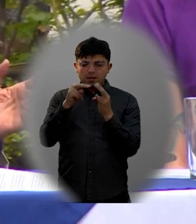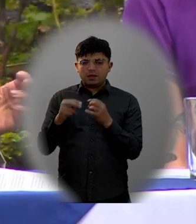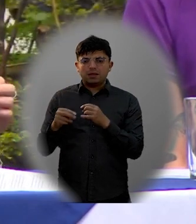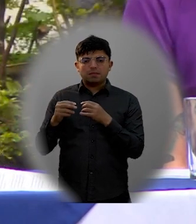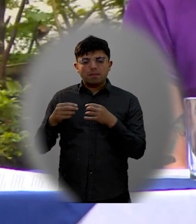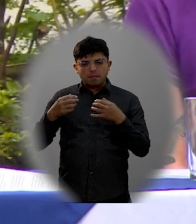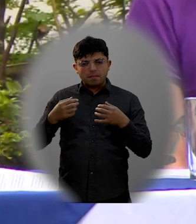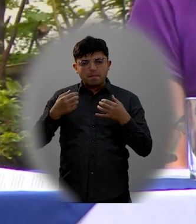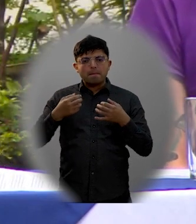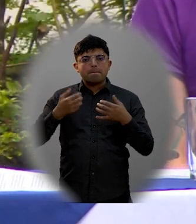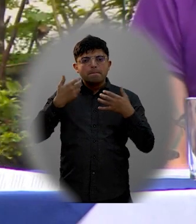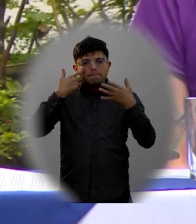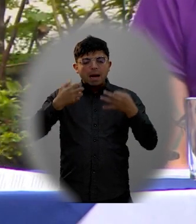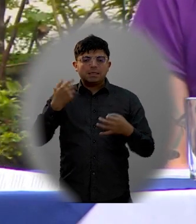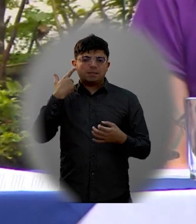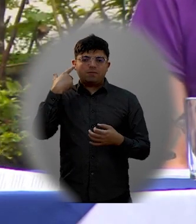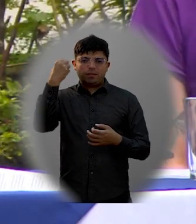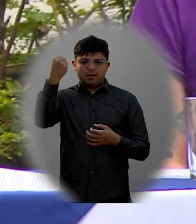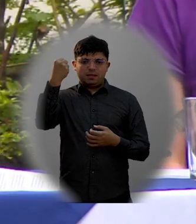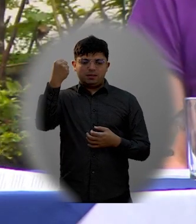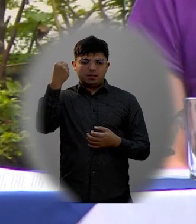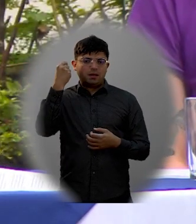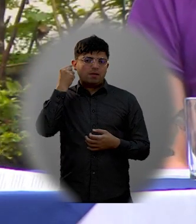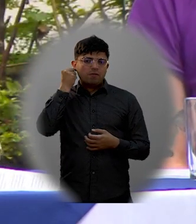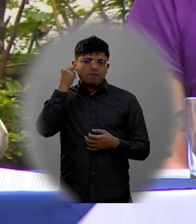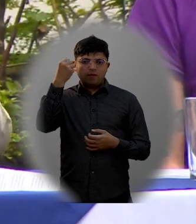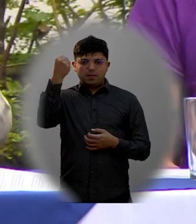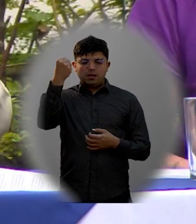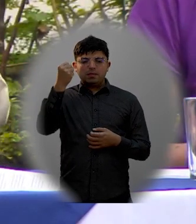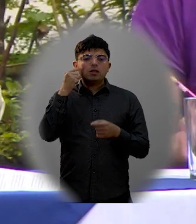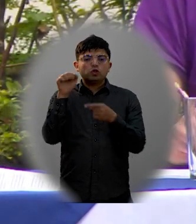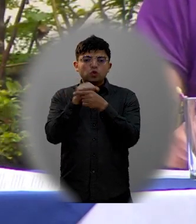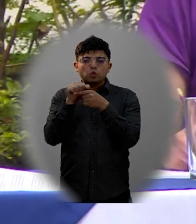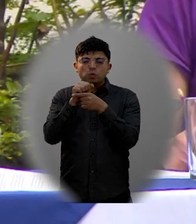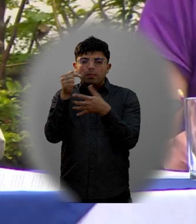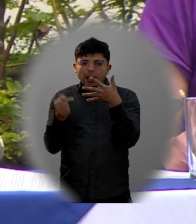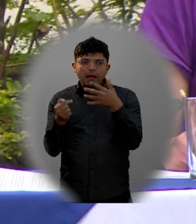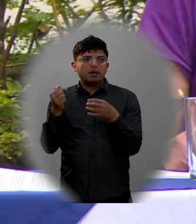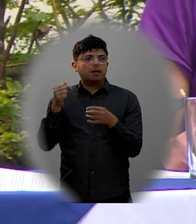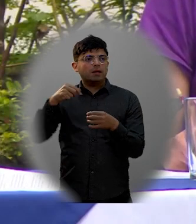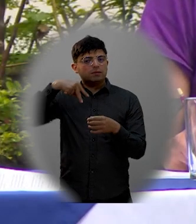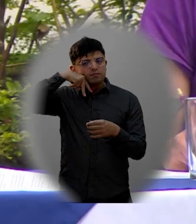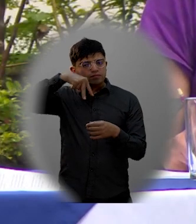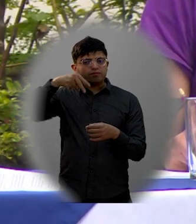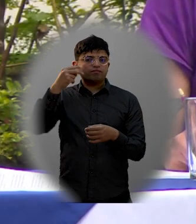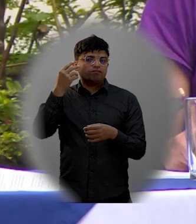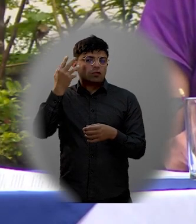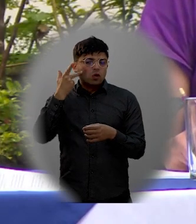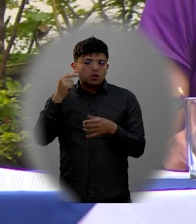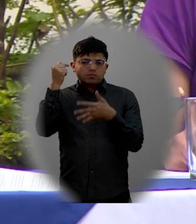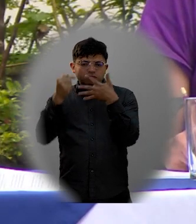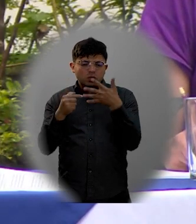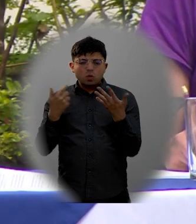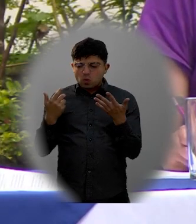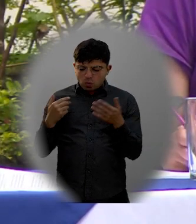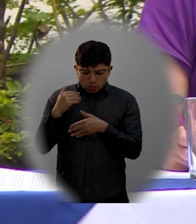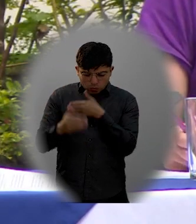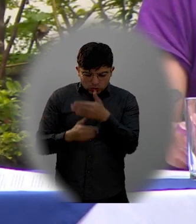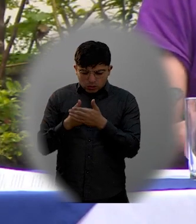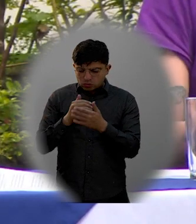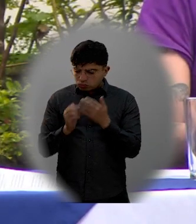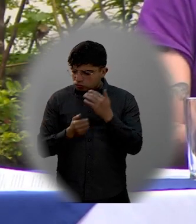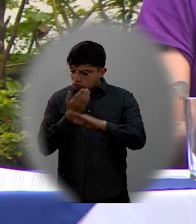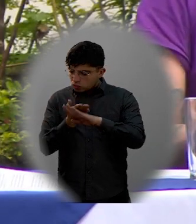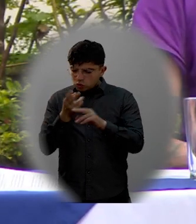feminista, hacia una perspectiva feminística en sus prácticas, en su cotidianidad, en la forma como tramita su